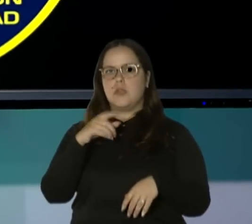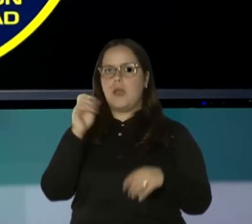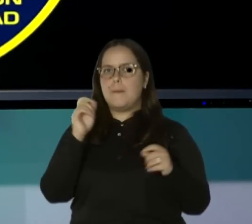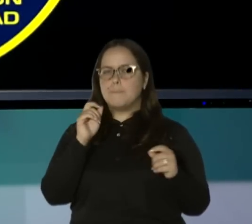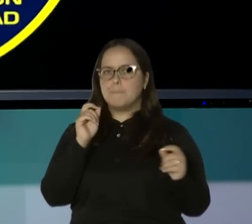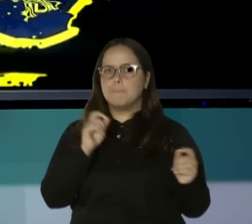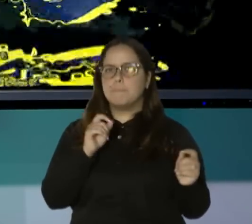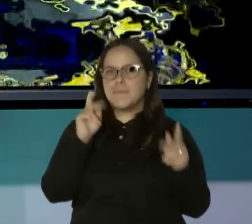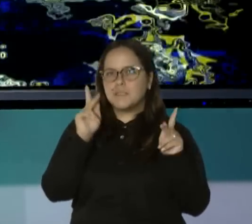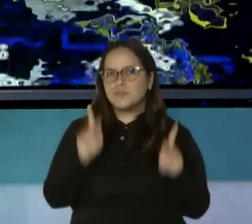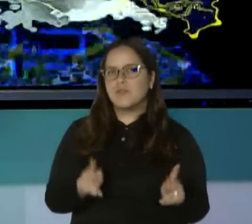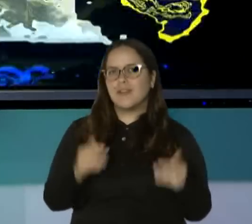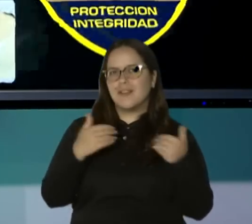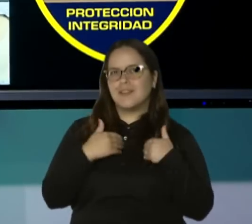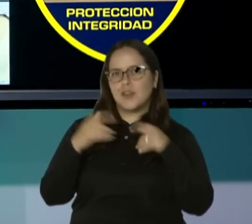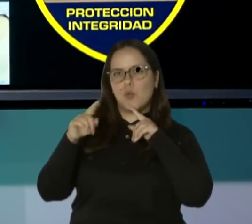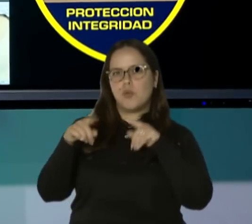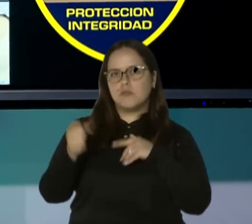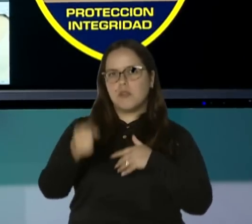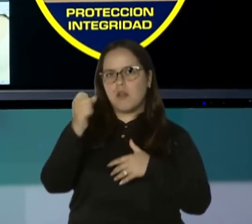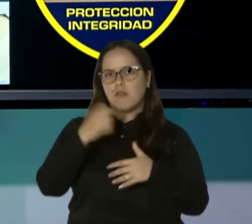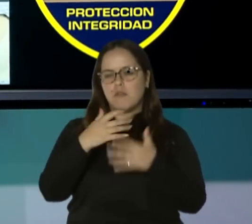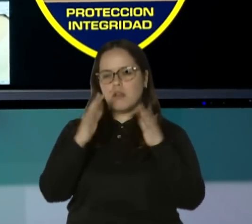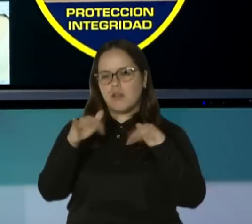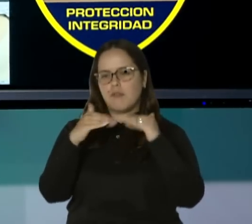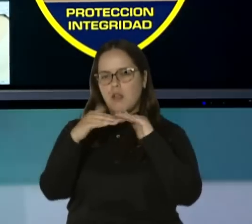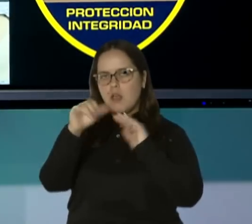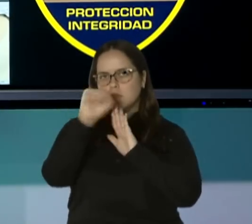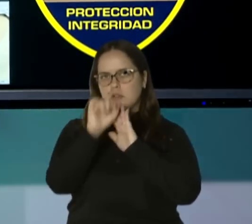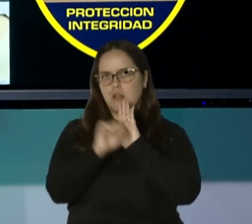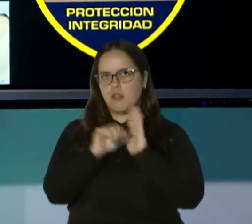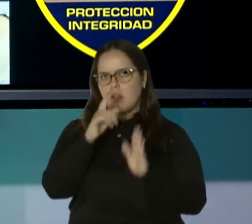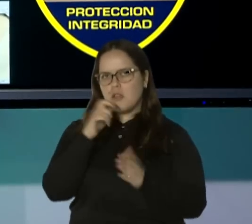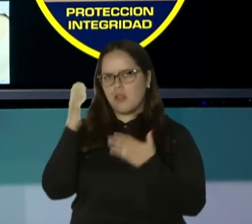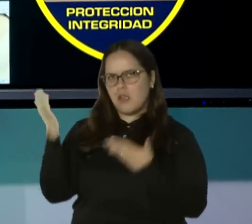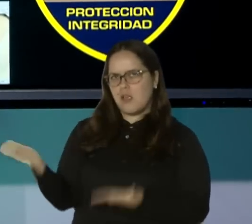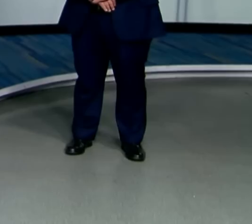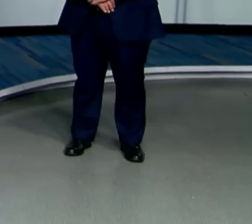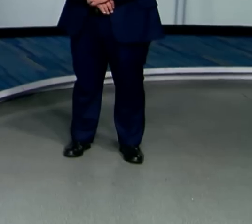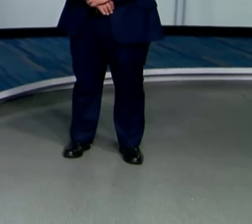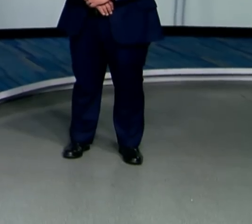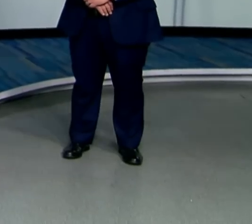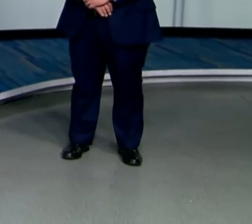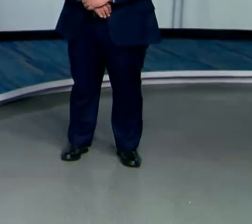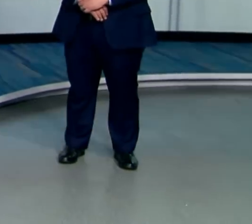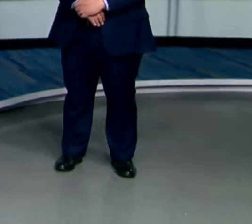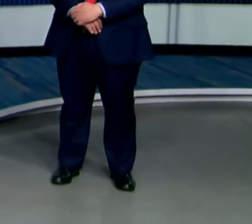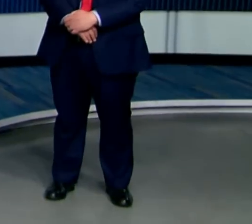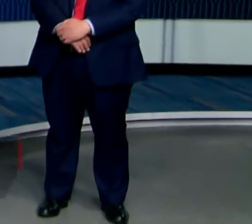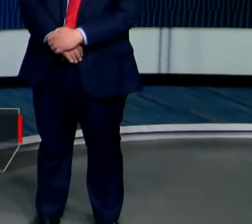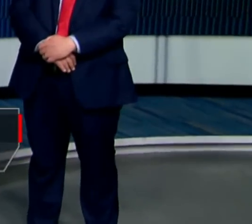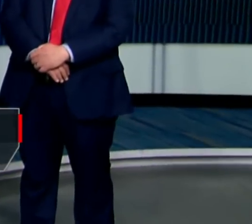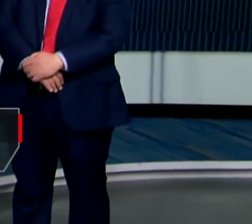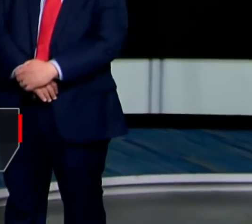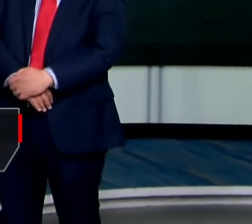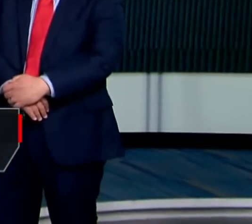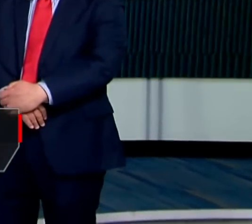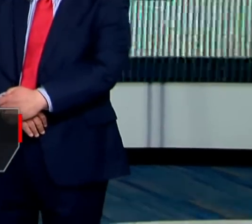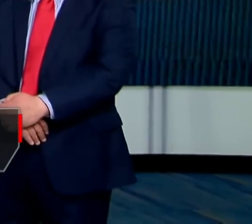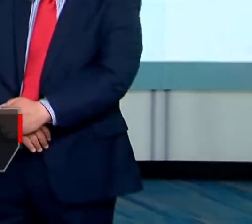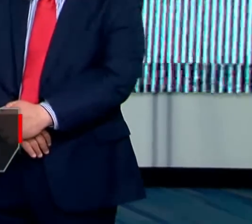nivel estatal. Y el teniente Raúl Negrón nos va a indicar quién es este muchacho tan joven. ¿Qué hizo? Él es Wilfredo Bonilla David.